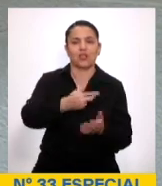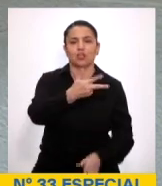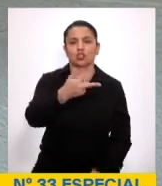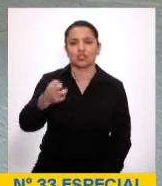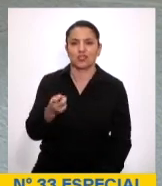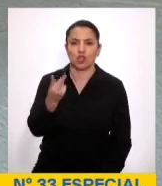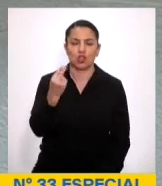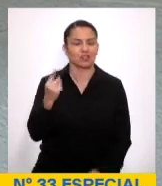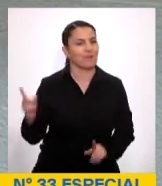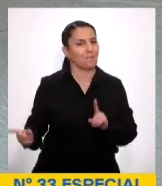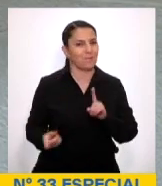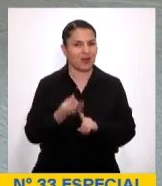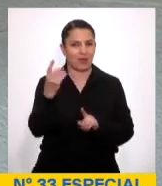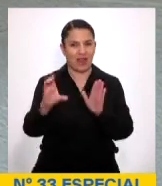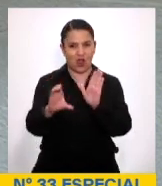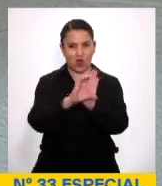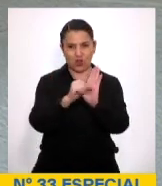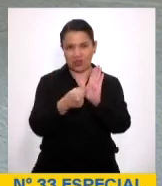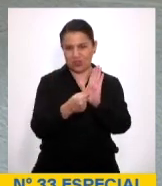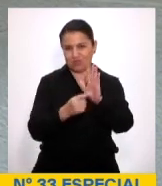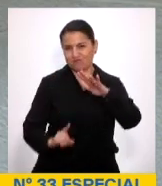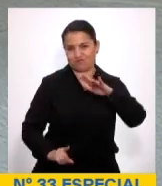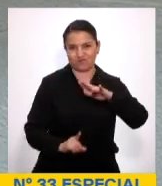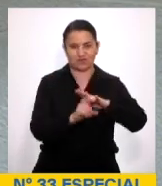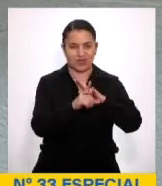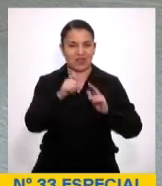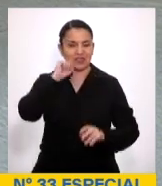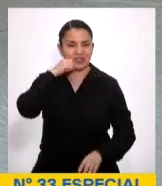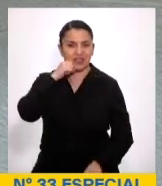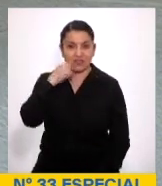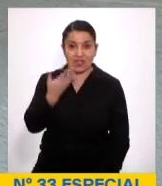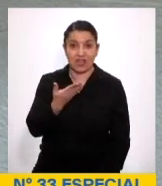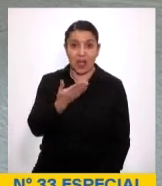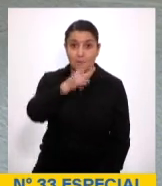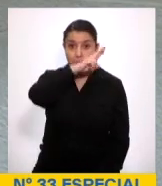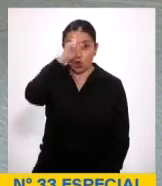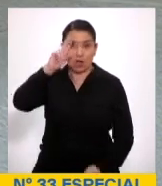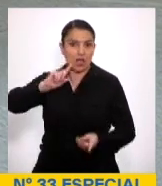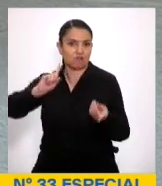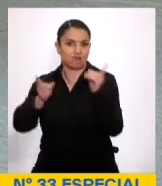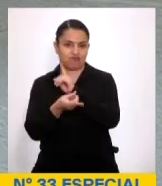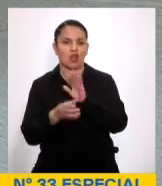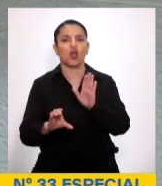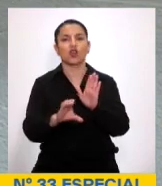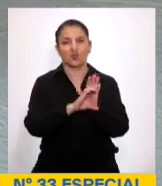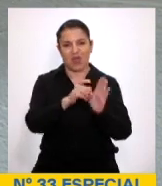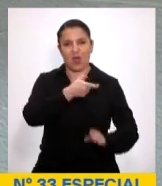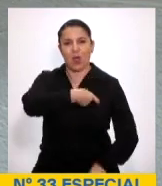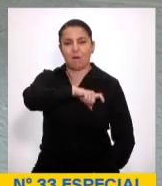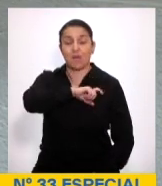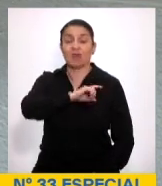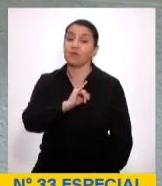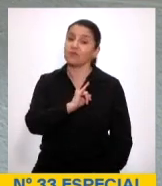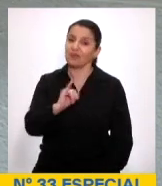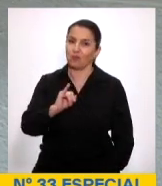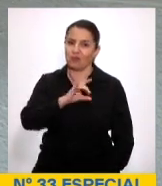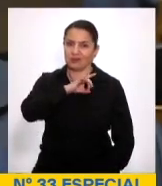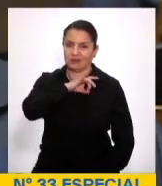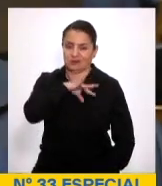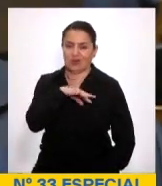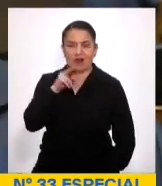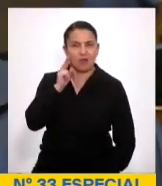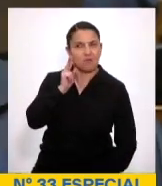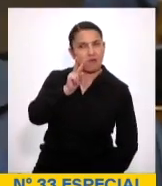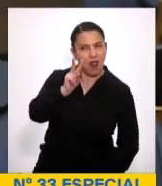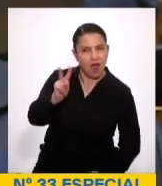constitución transformando a España en una monarquía constitucional luego sería el turno de chile el cual miraba con